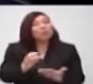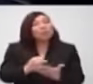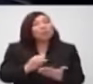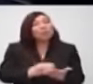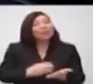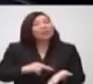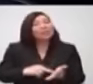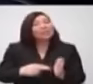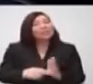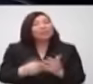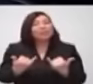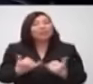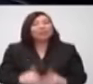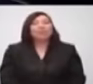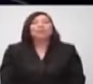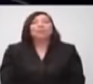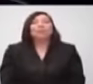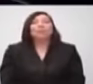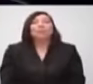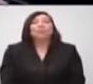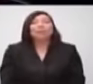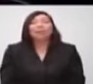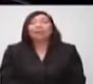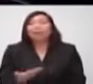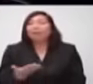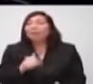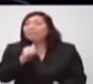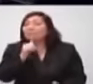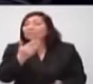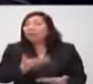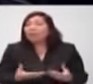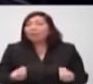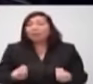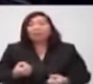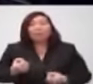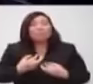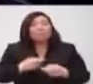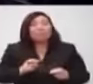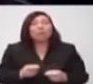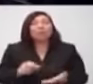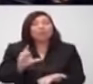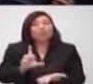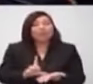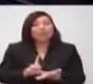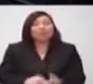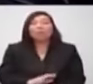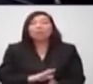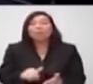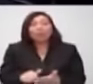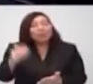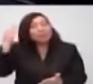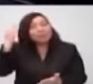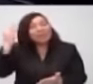¿Qué significaba eso? Significaba que iba a haber un desabastecimiento del servicio de transporte público en la ciudad de Lima. Como todos